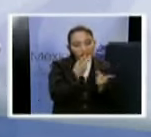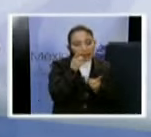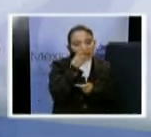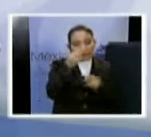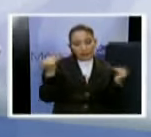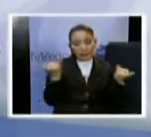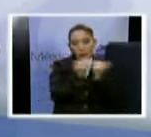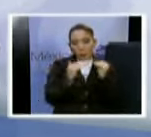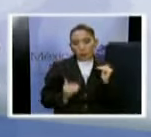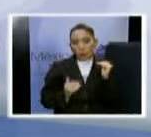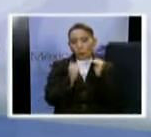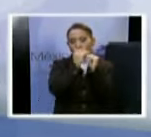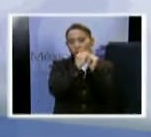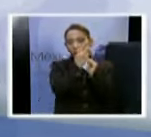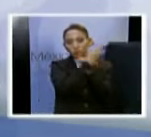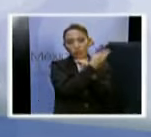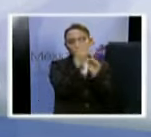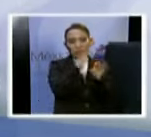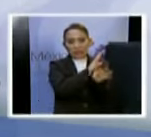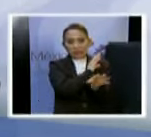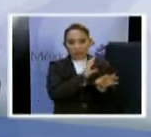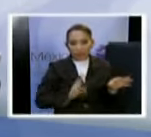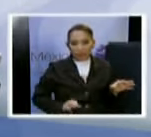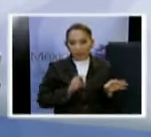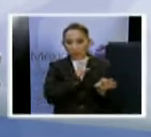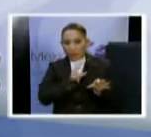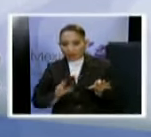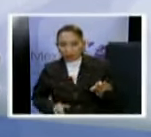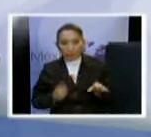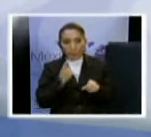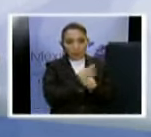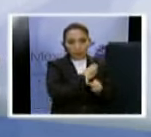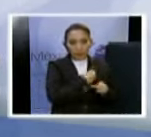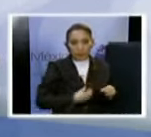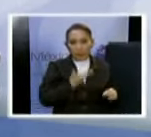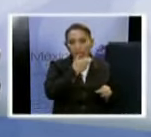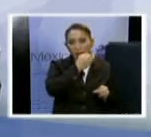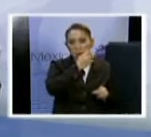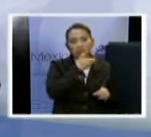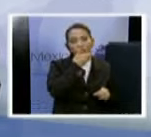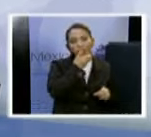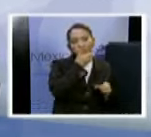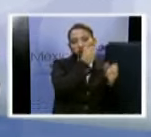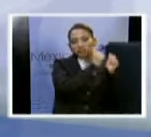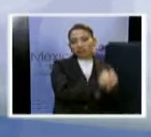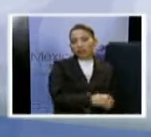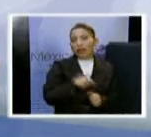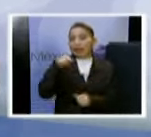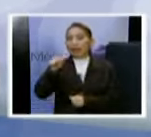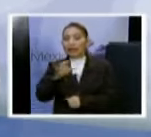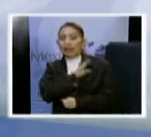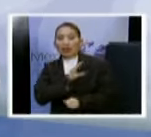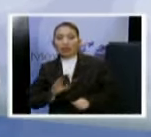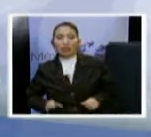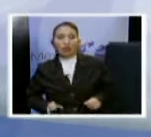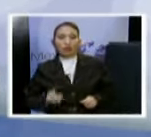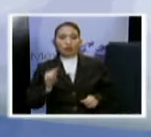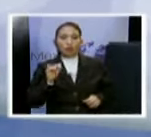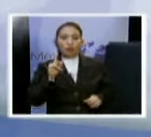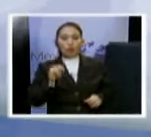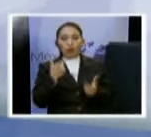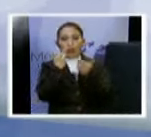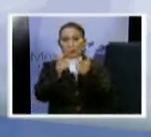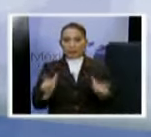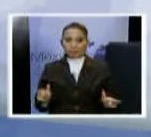un empate técnico entre los dos principales candidatos, el primer ministro Harper conservador y el candidato Trudeau